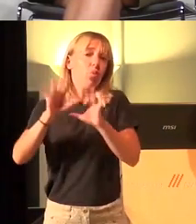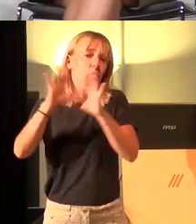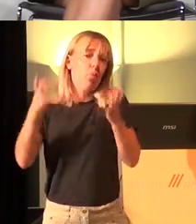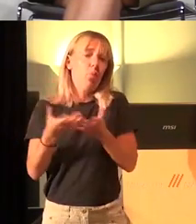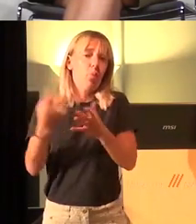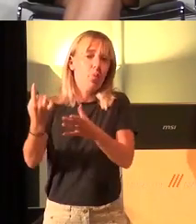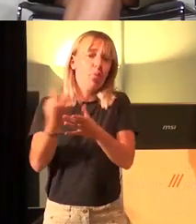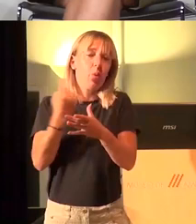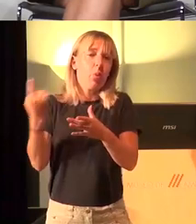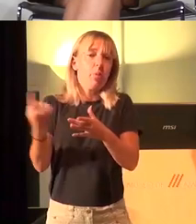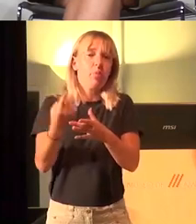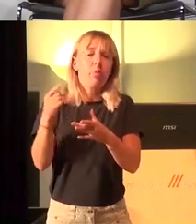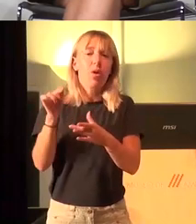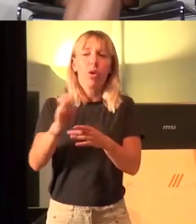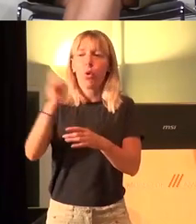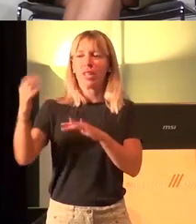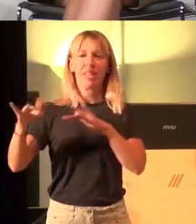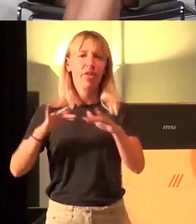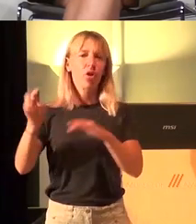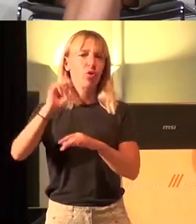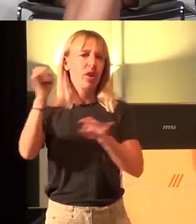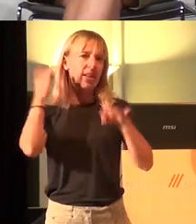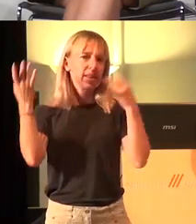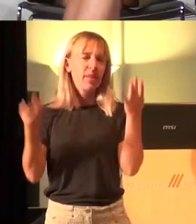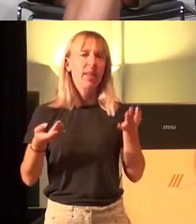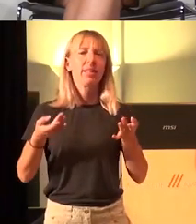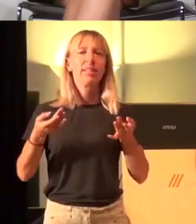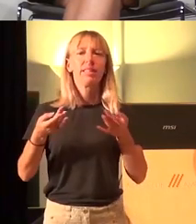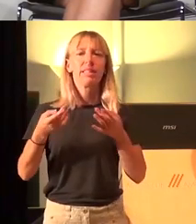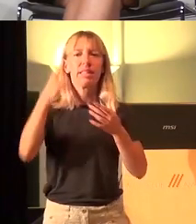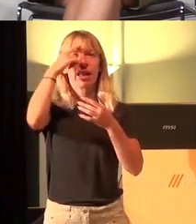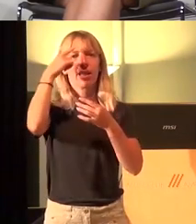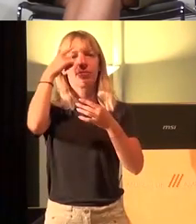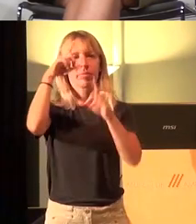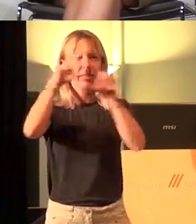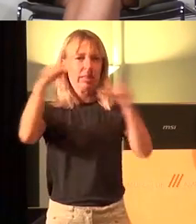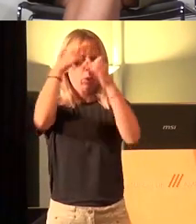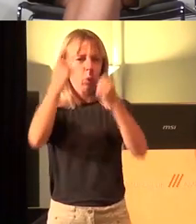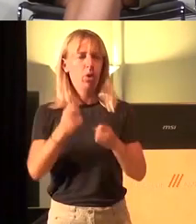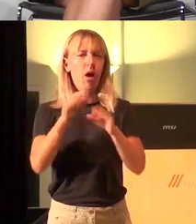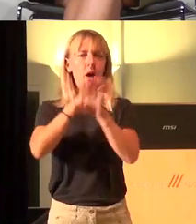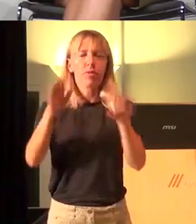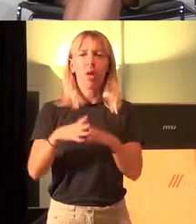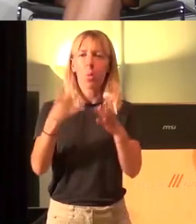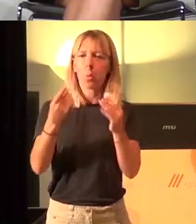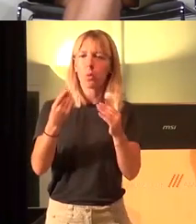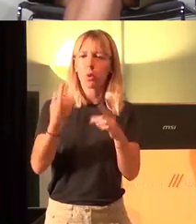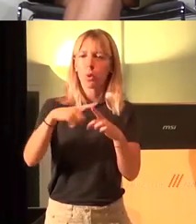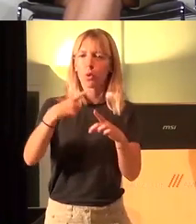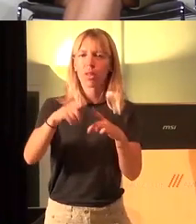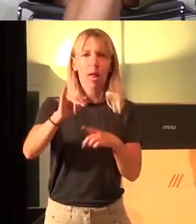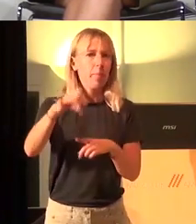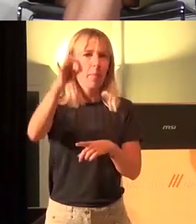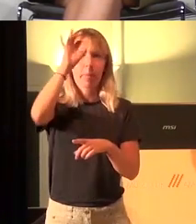burbuja de otra serie de acciones y de actividades y de instituciones, y es que resulta que hay un montón de cosas ahí que